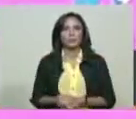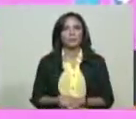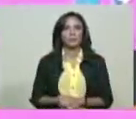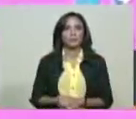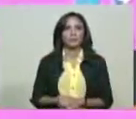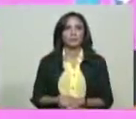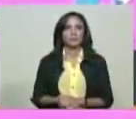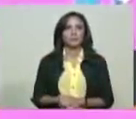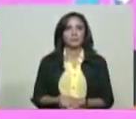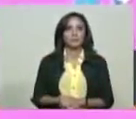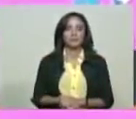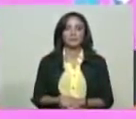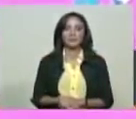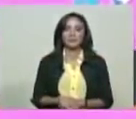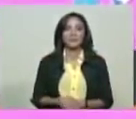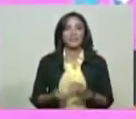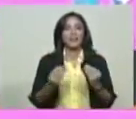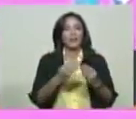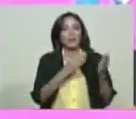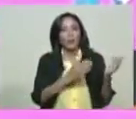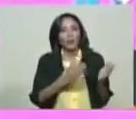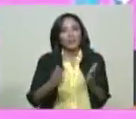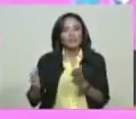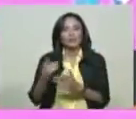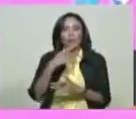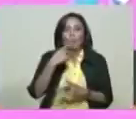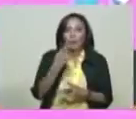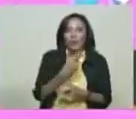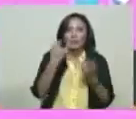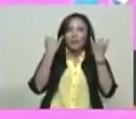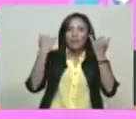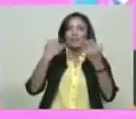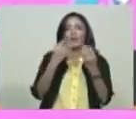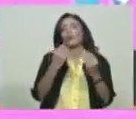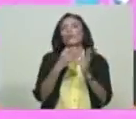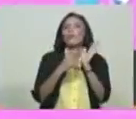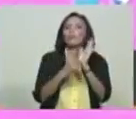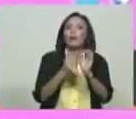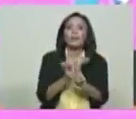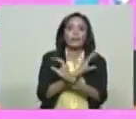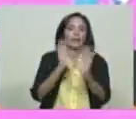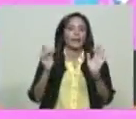campo organizativo y político que tienen que ser bien definidas bien dibujada